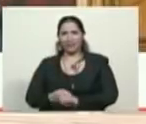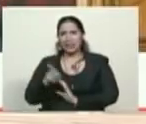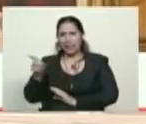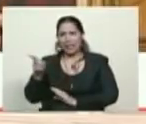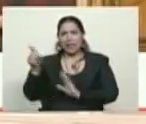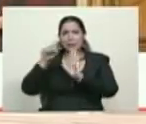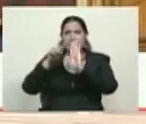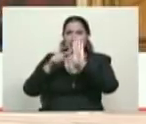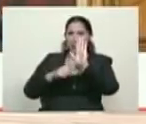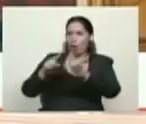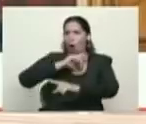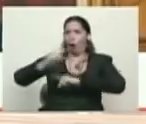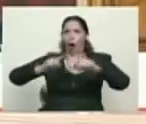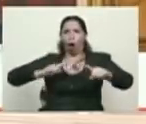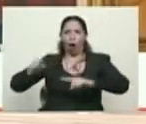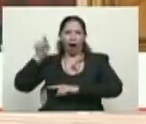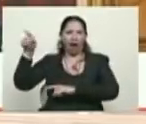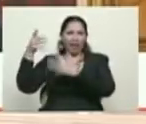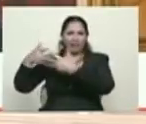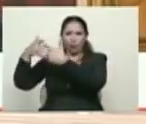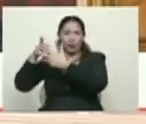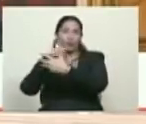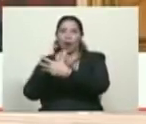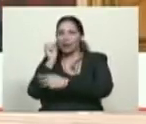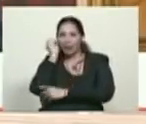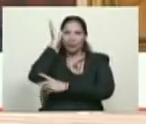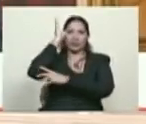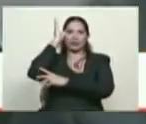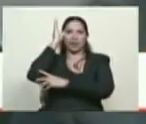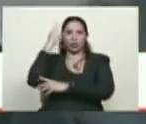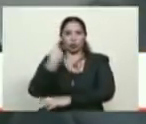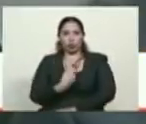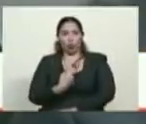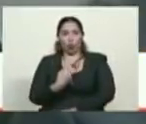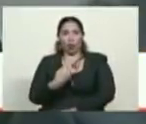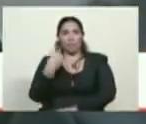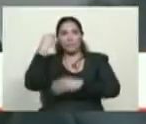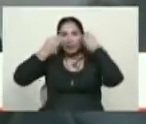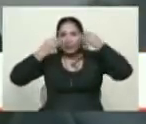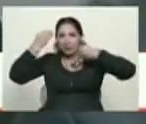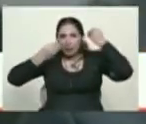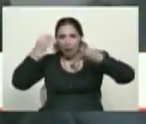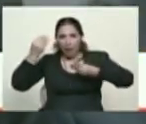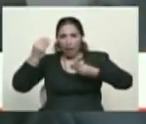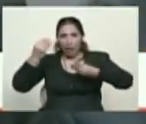cumplir órdenes de ellos. No tiene capacidad autónoma de pensar y decidir él, no tiene.